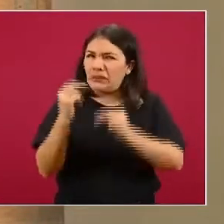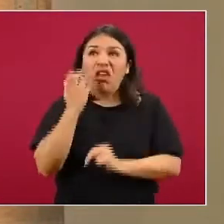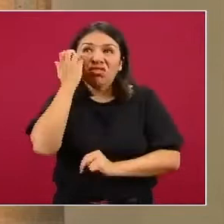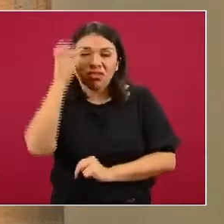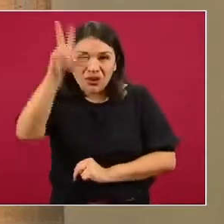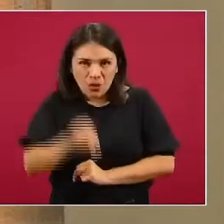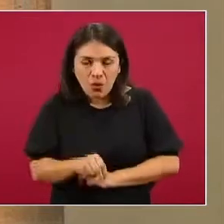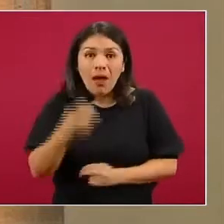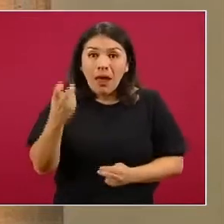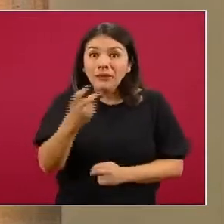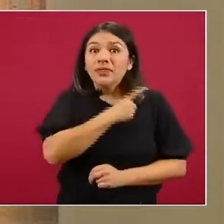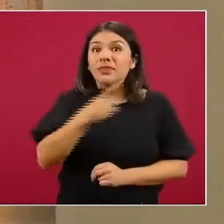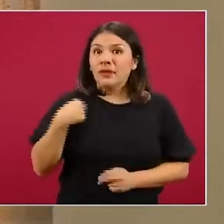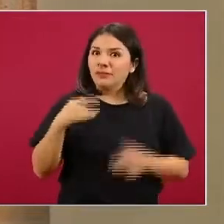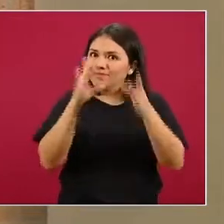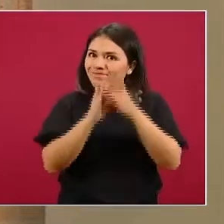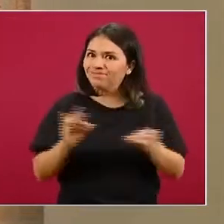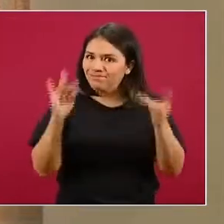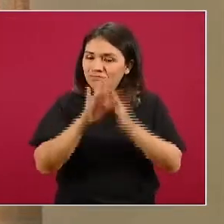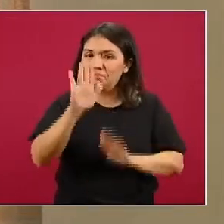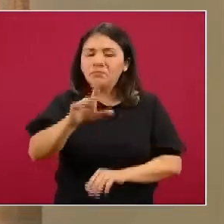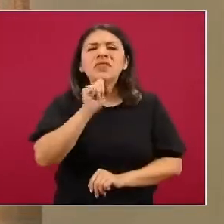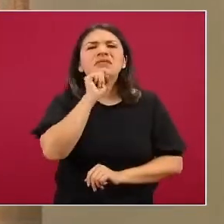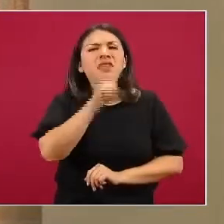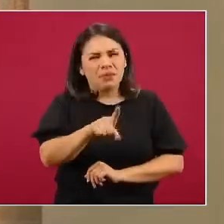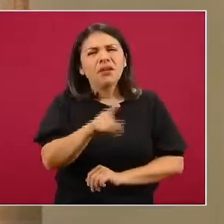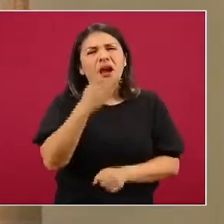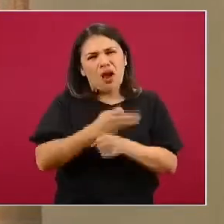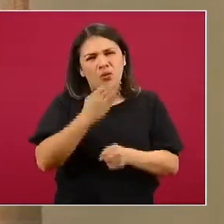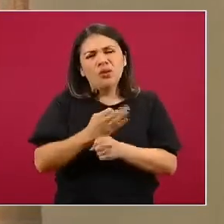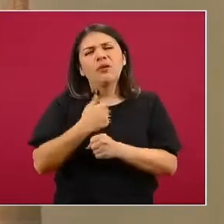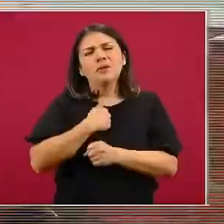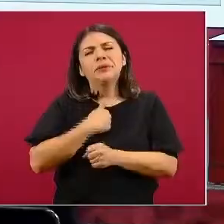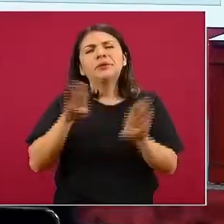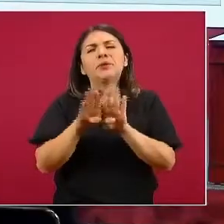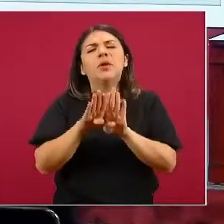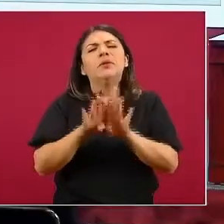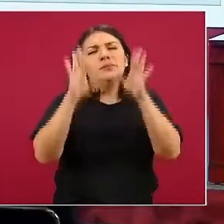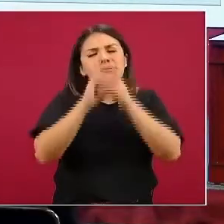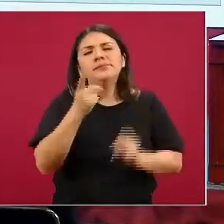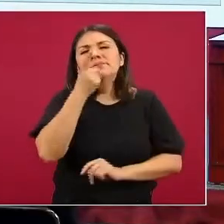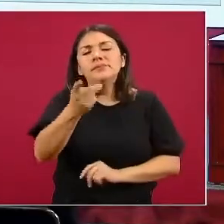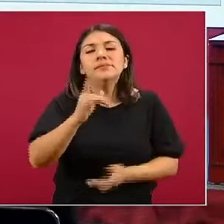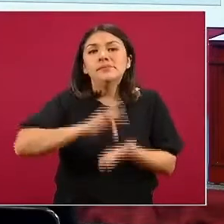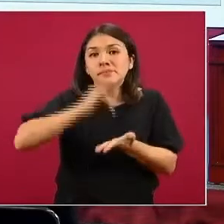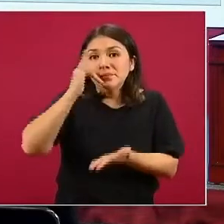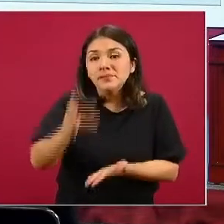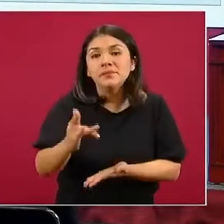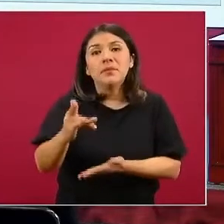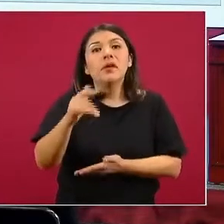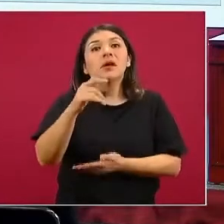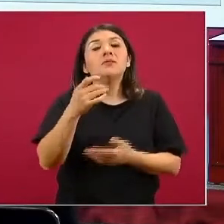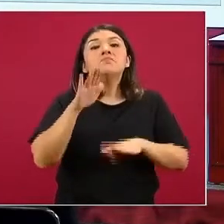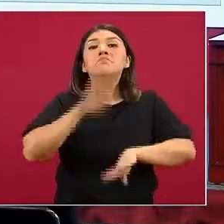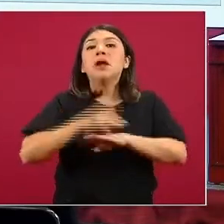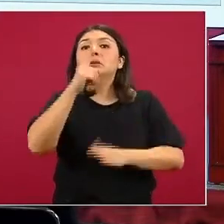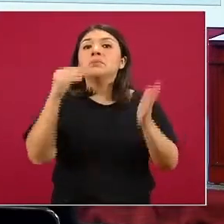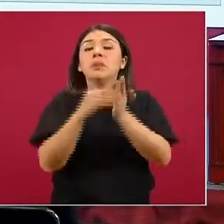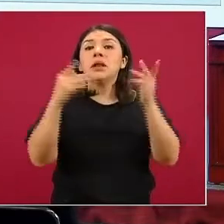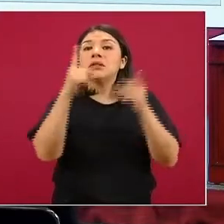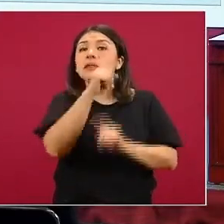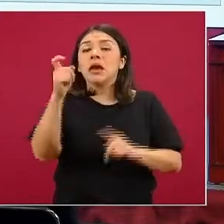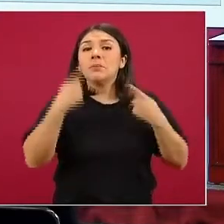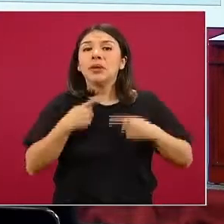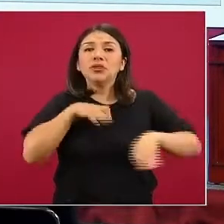que ser enfáticos en ello. También me quiero tomar la libertad del día de hoy de agradecer, por supuesto, a los más de 1,100 trabajadores